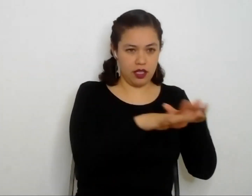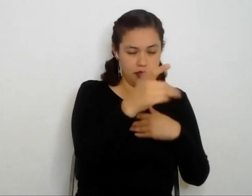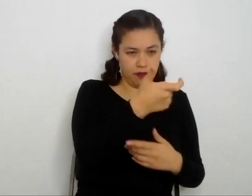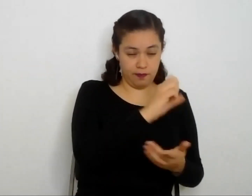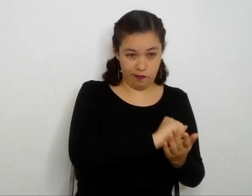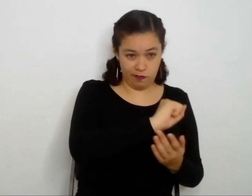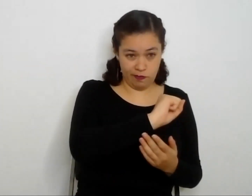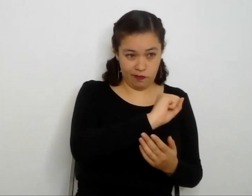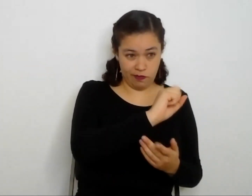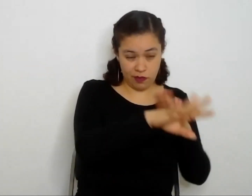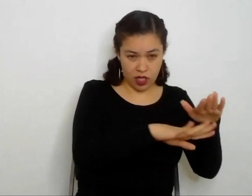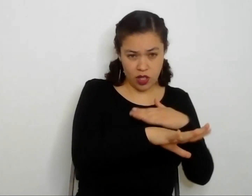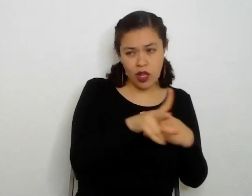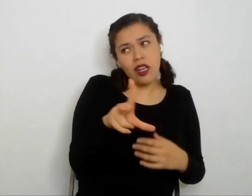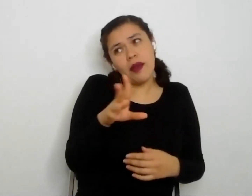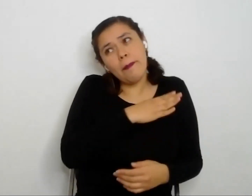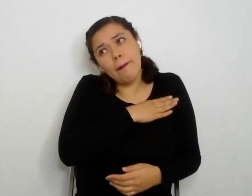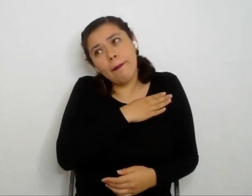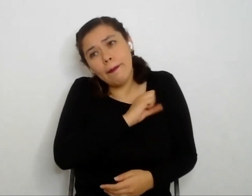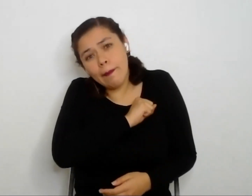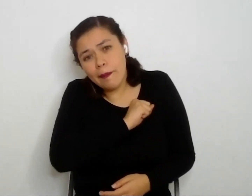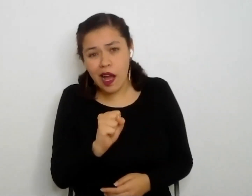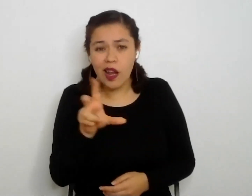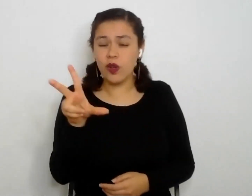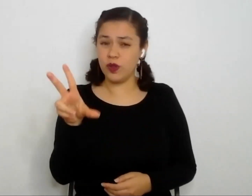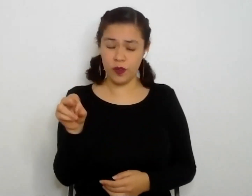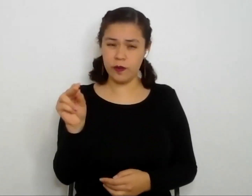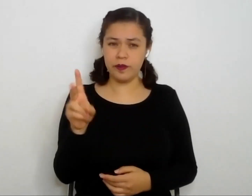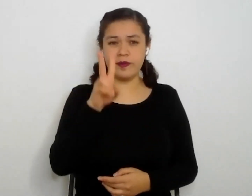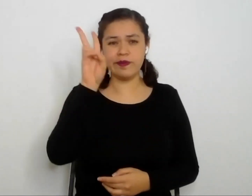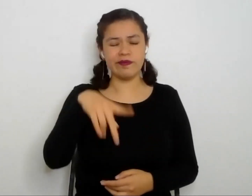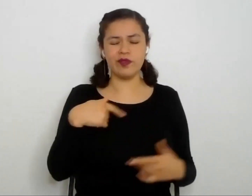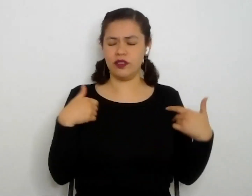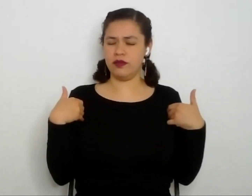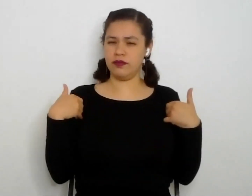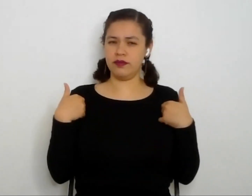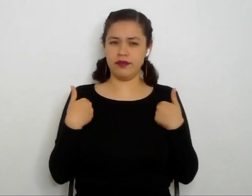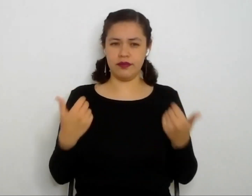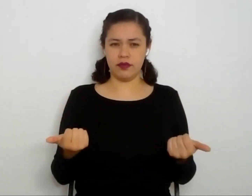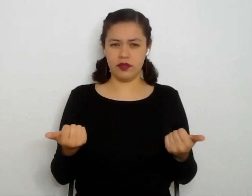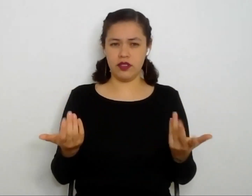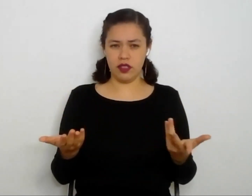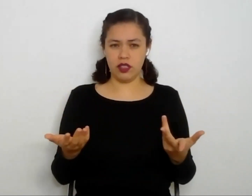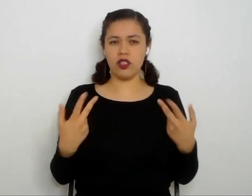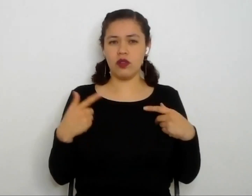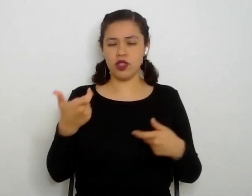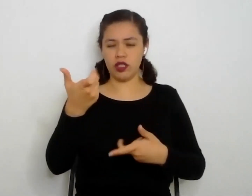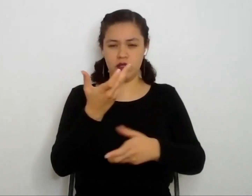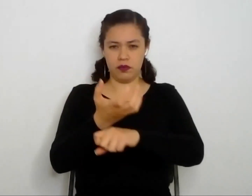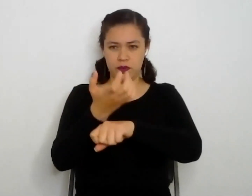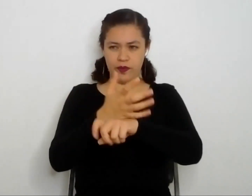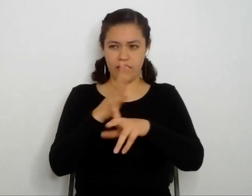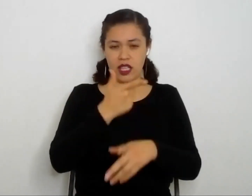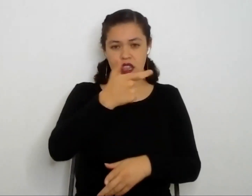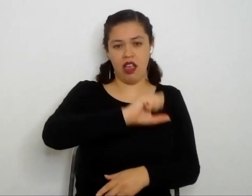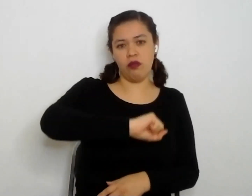No es malo. Yo no entiendo, de verdad no entiendo. Y trato con muchos economistas que dicen que es inflacionario